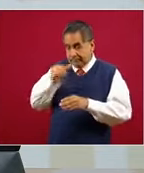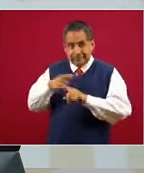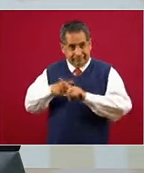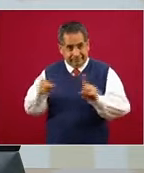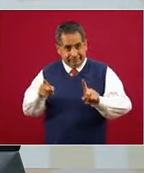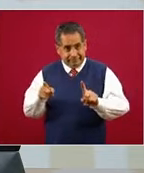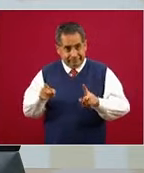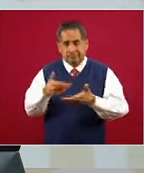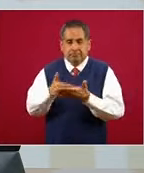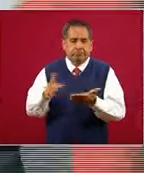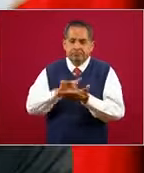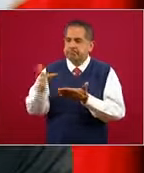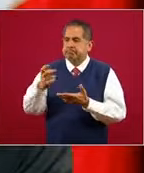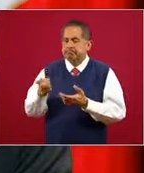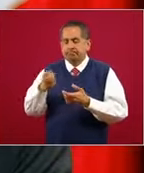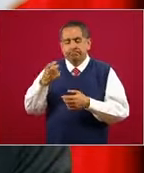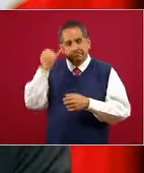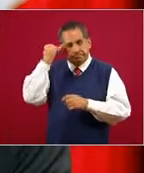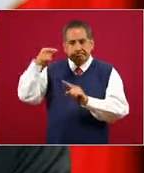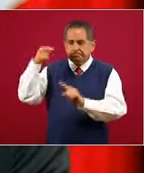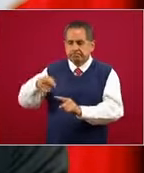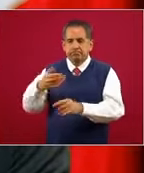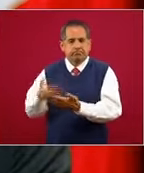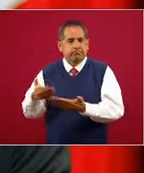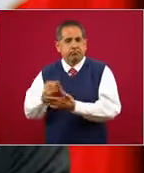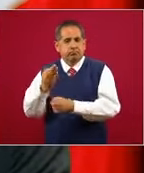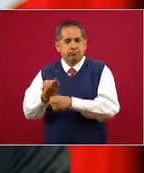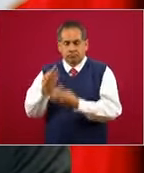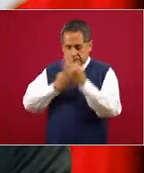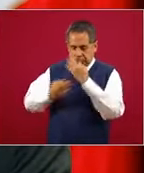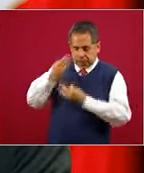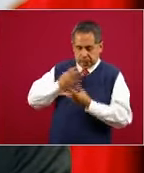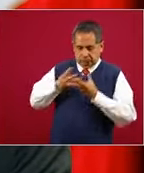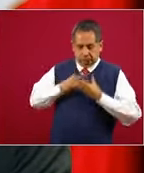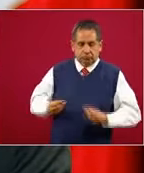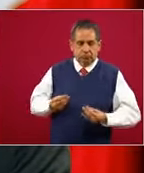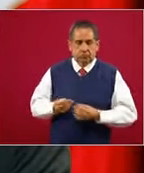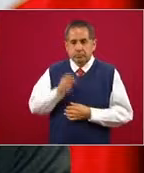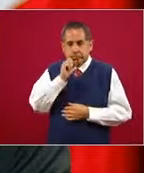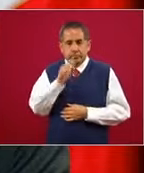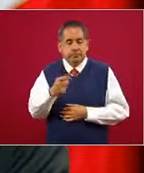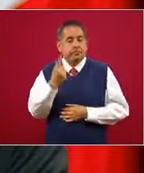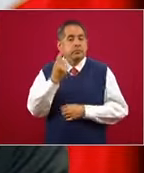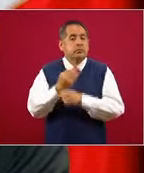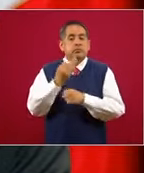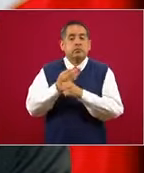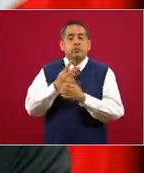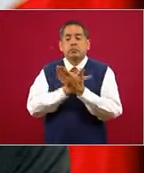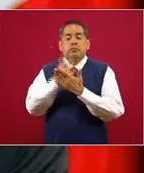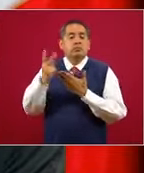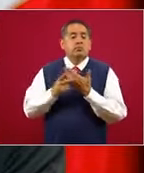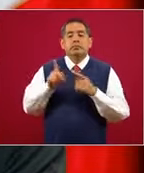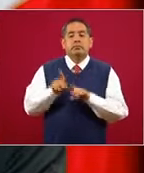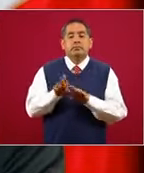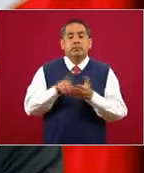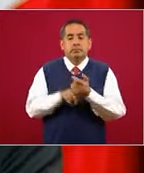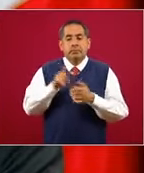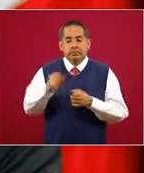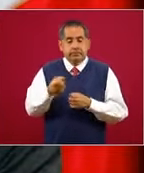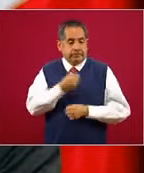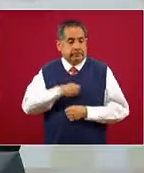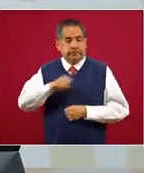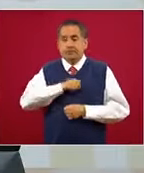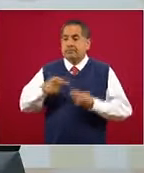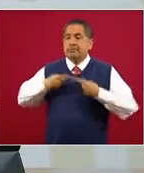tenemos, y vale la pena recordar que este programa de eliminación lo que nos permite tenerlo es que hay un enfoque de